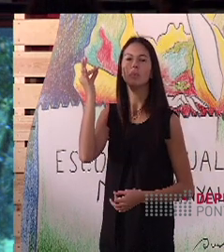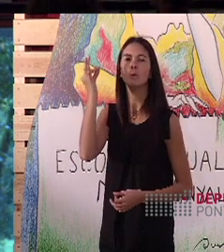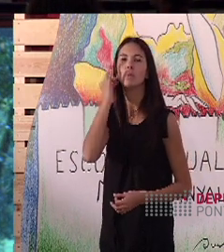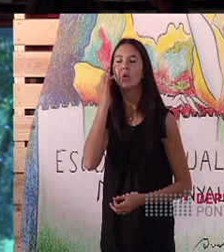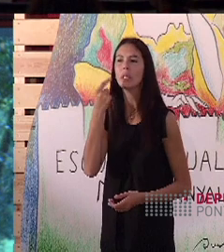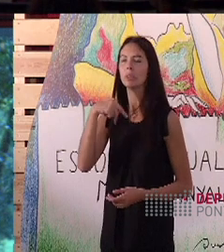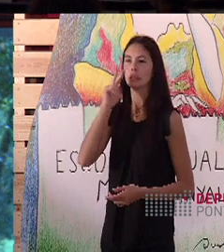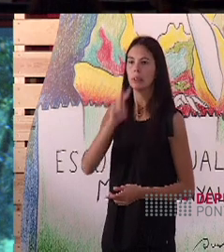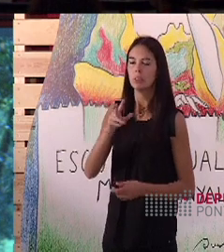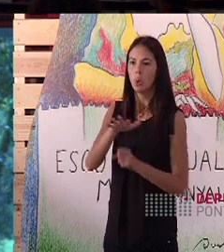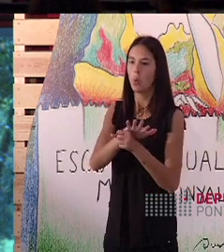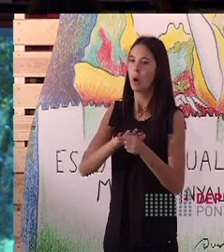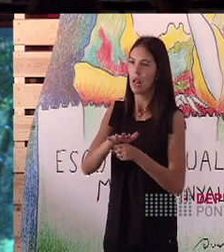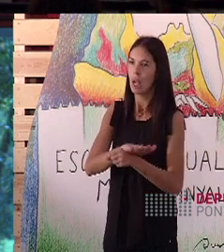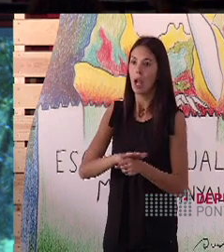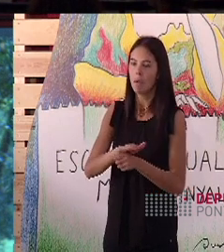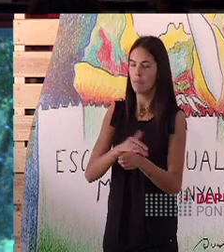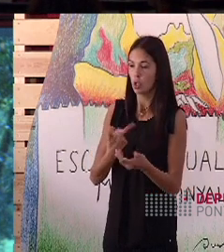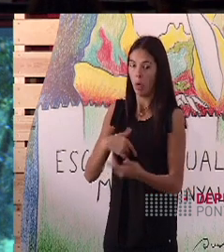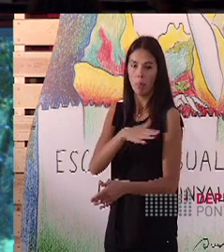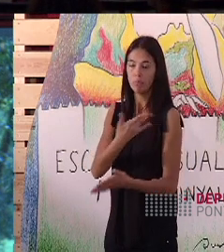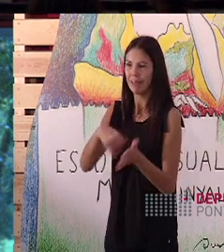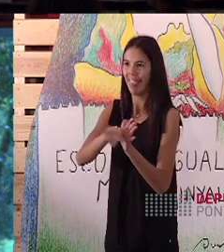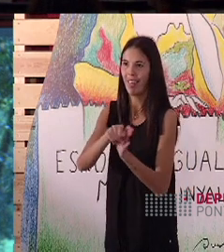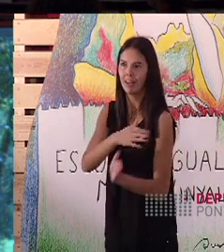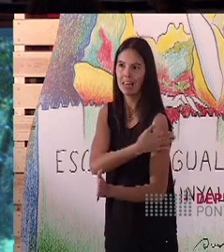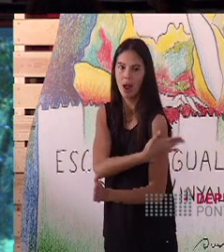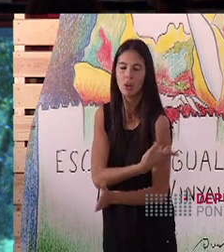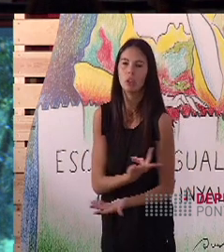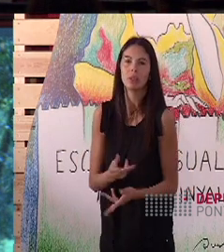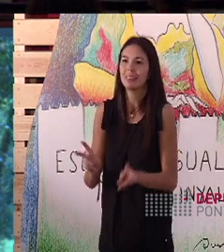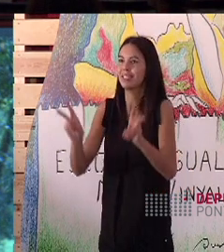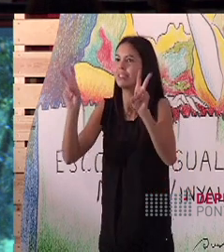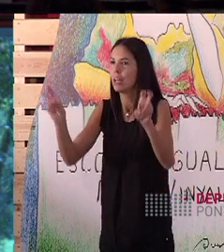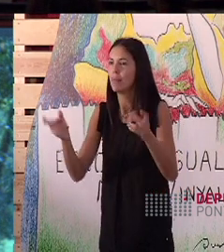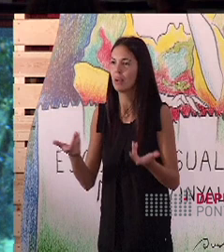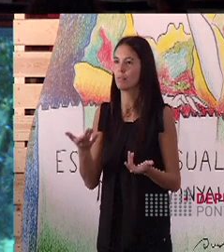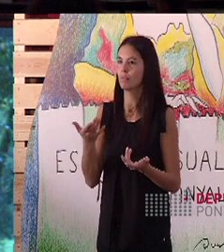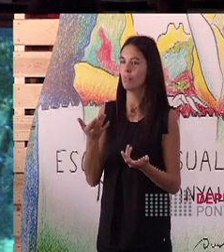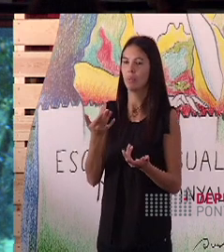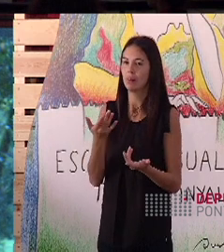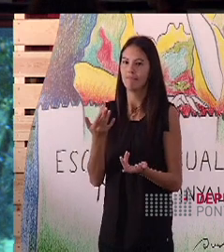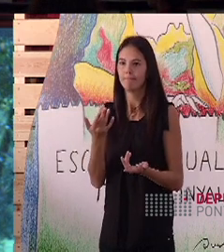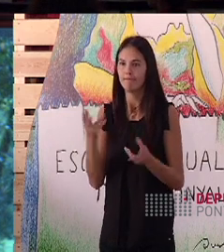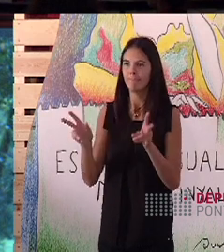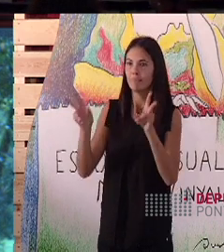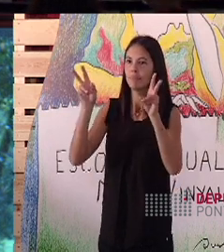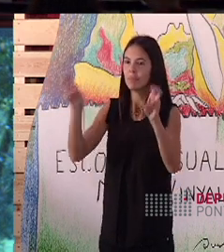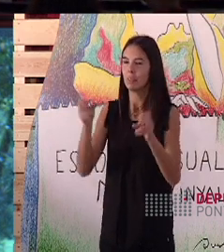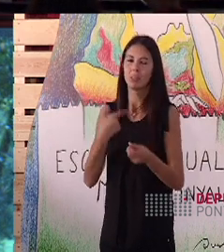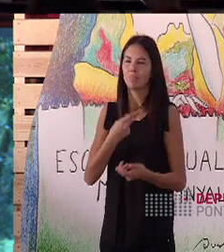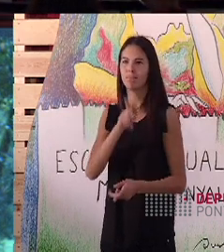se enfrentan no seu ámbito máis próximo a cuestións contra as que non poden